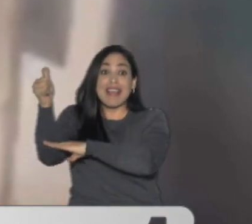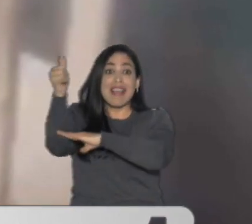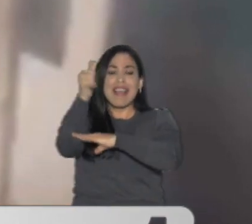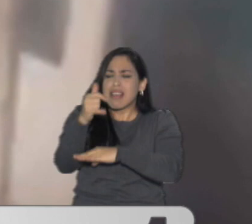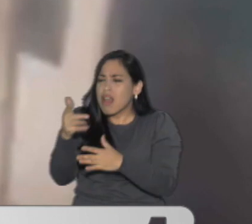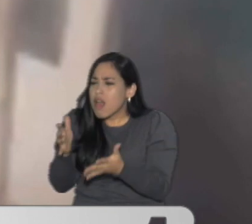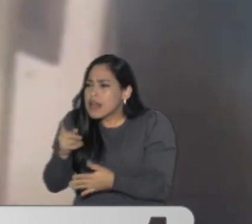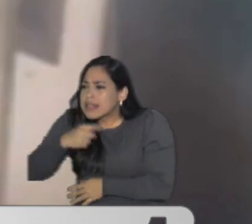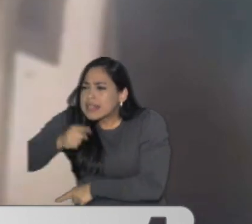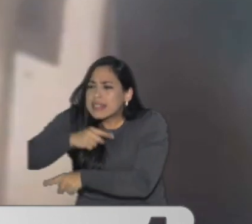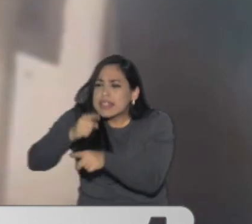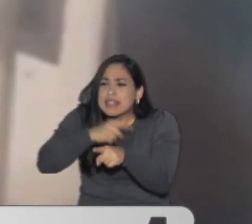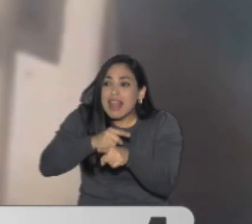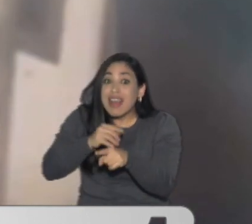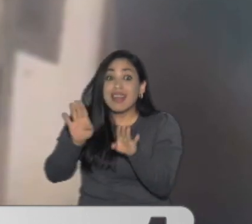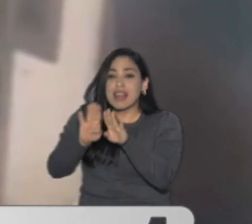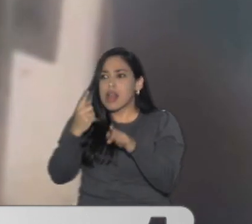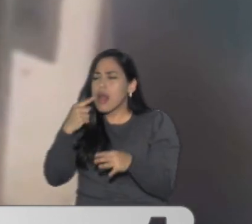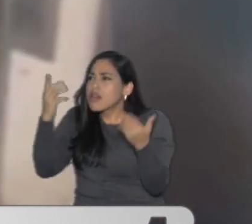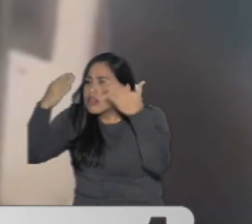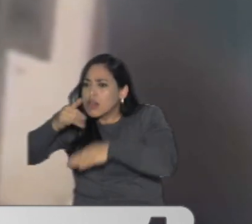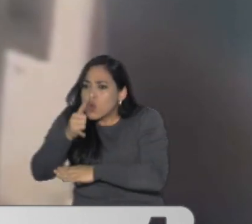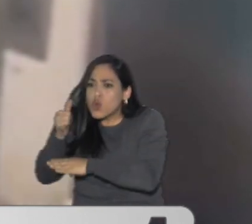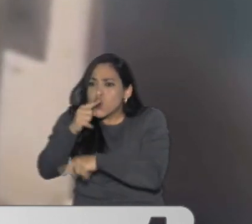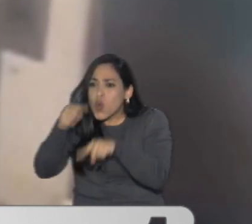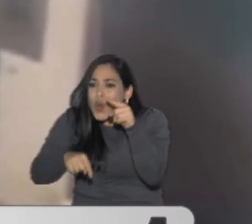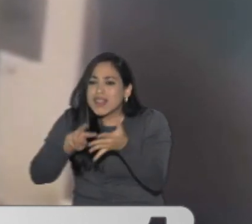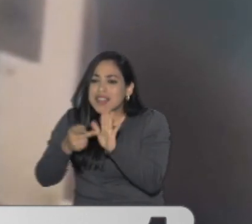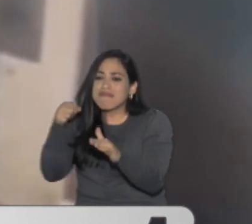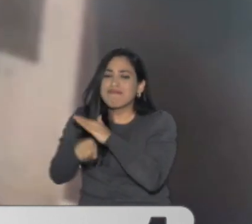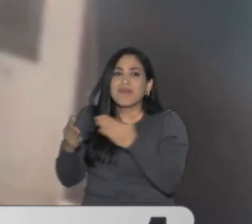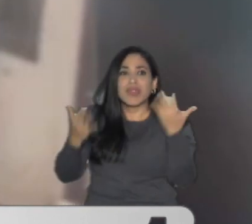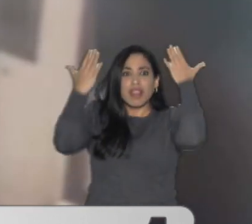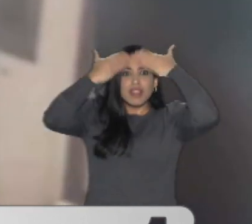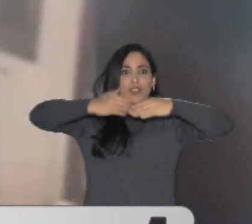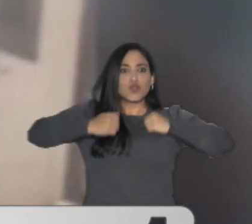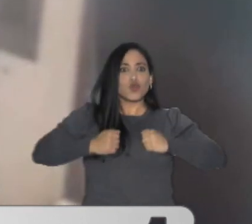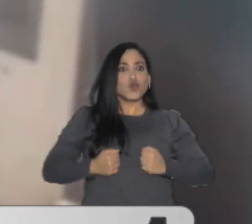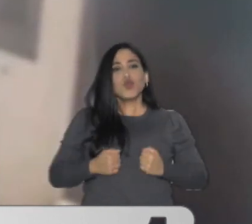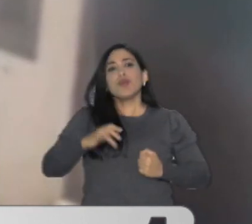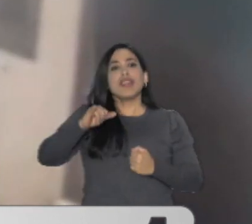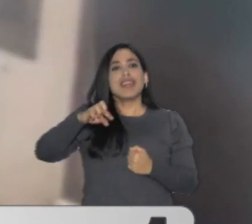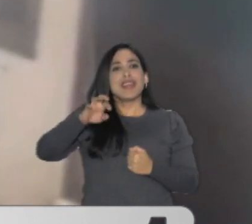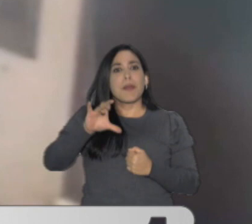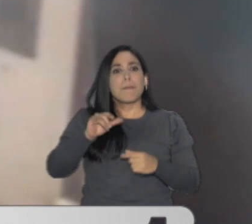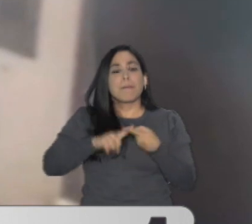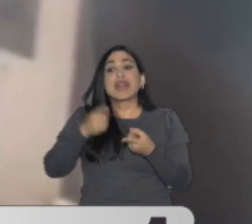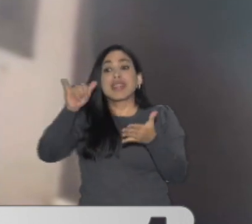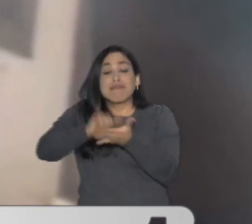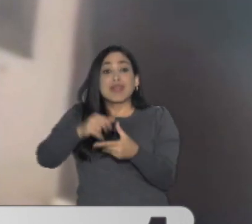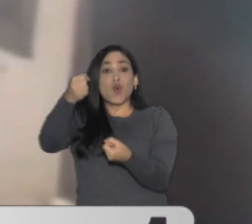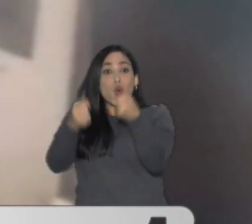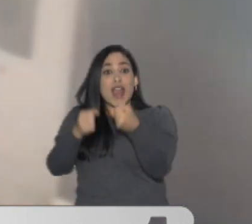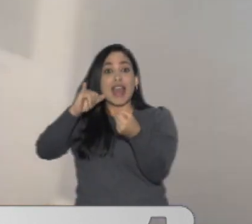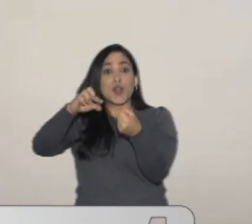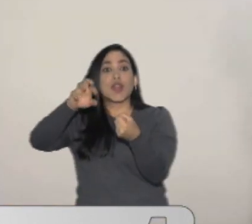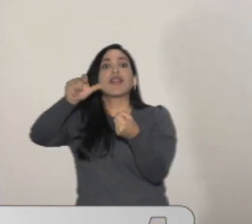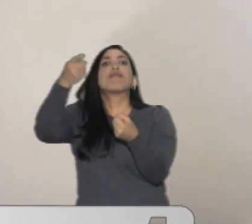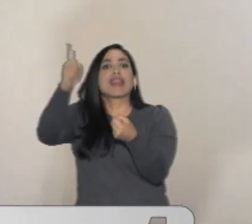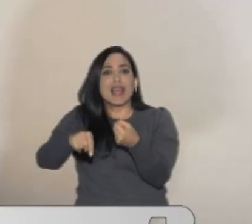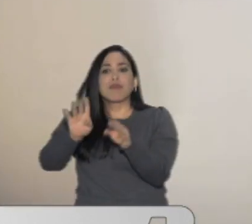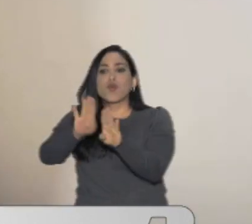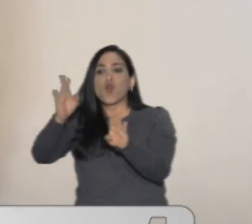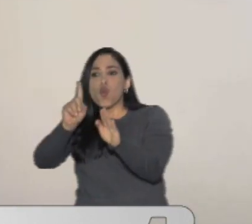y facilitó así la salida de alias Matamba, quien vestido con prendas del IMPEC y a bordo de un vehículo de esa institución, llegó hasta la